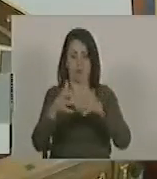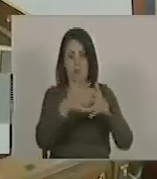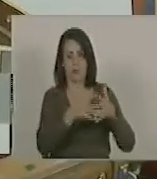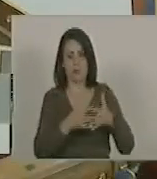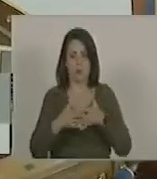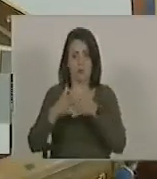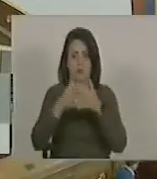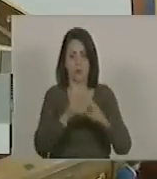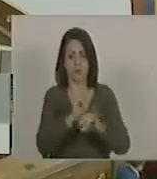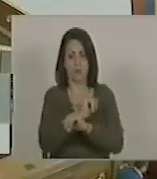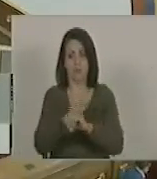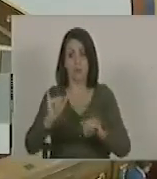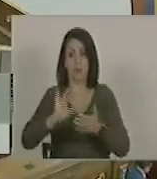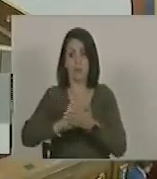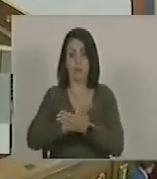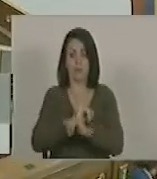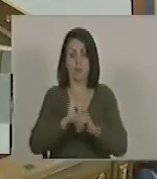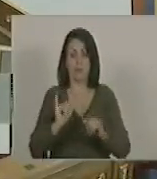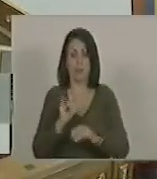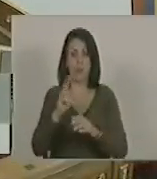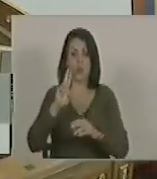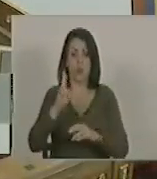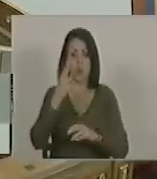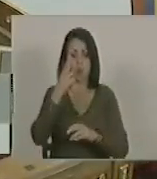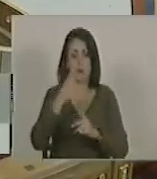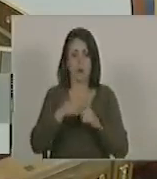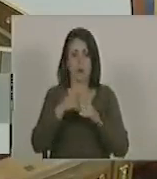Unidos de suministrar las municiones de racimo a Ucrania.